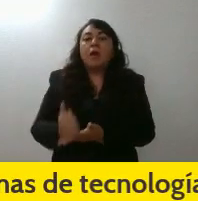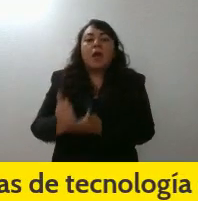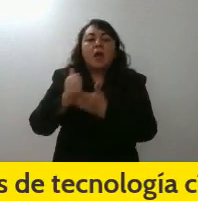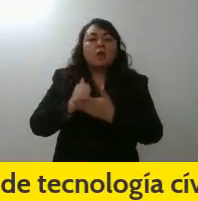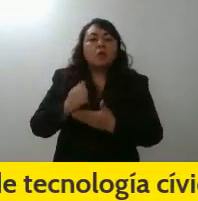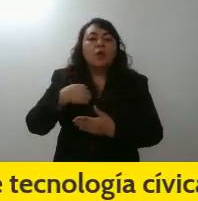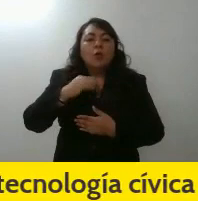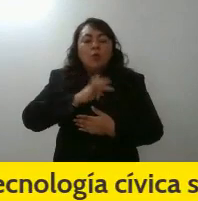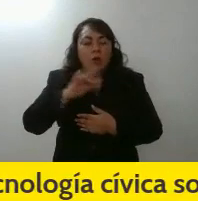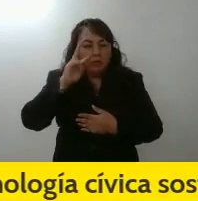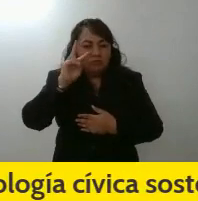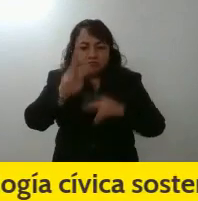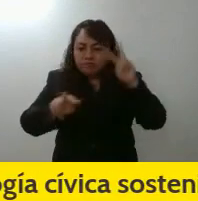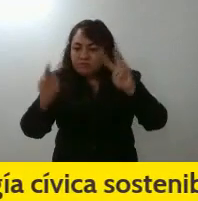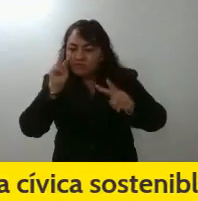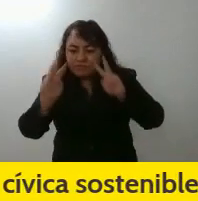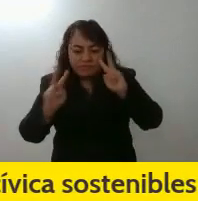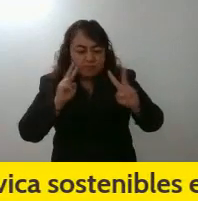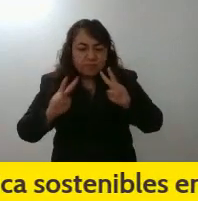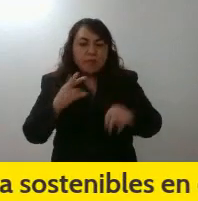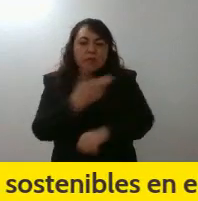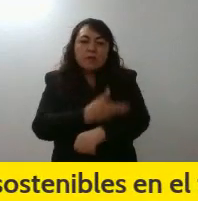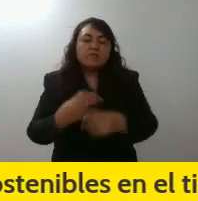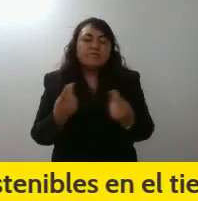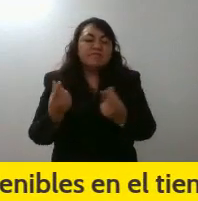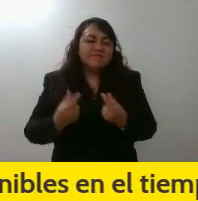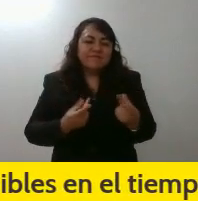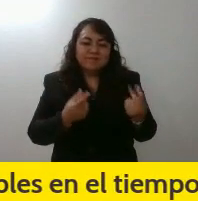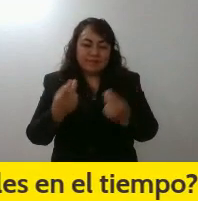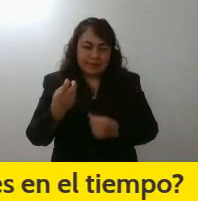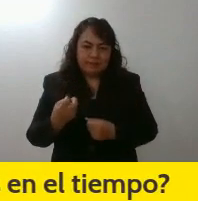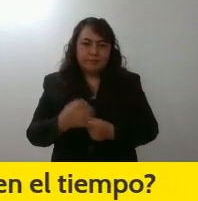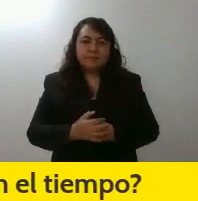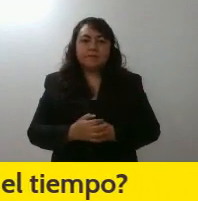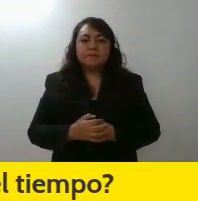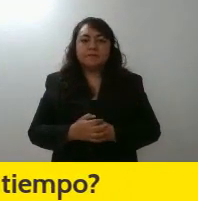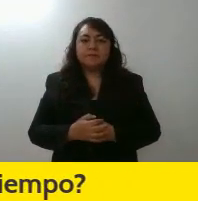como visibilidad y gestión de esto.